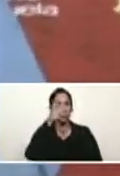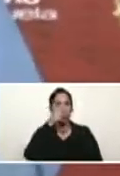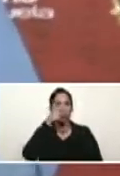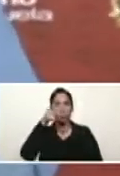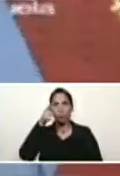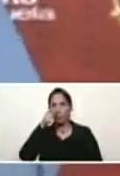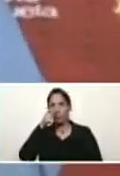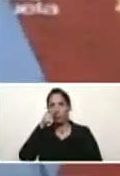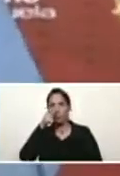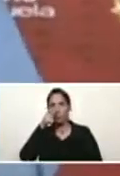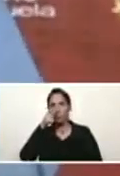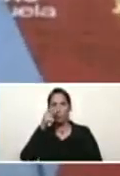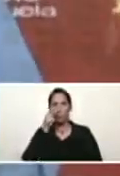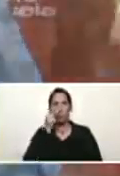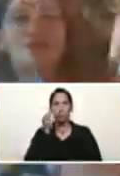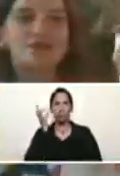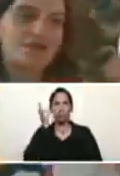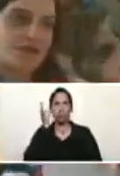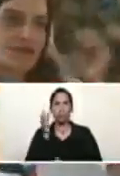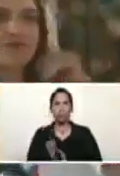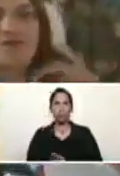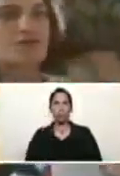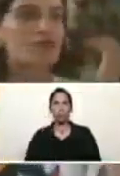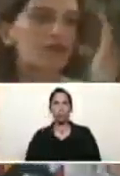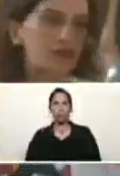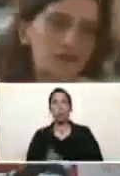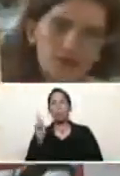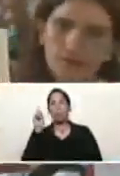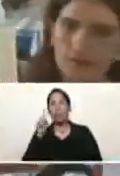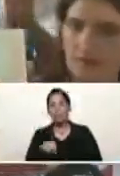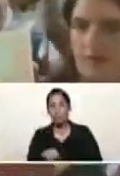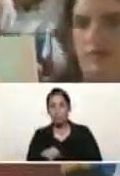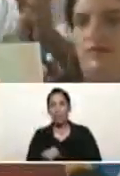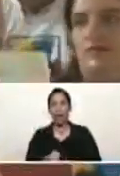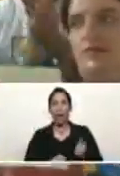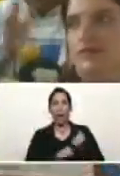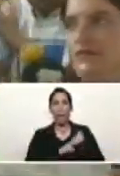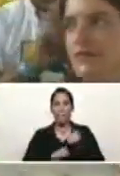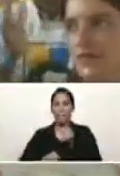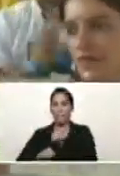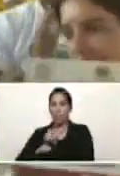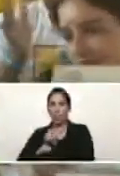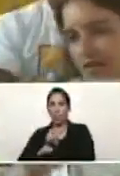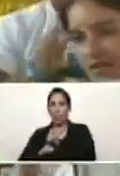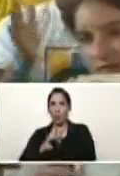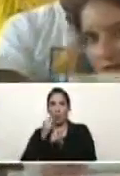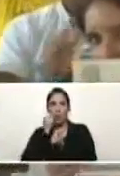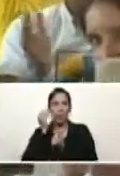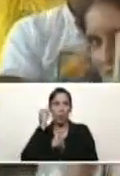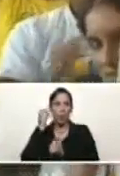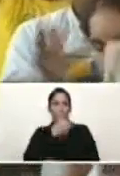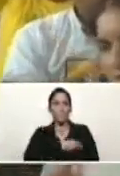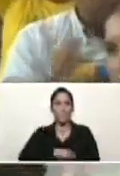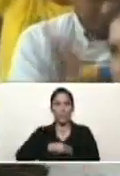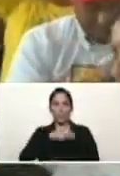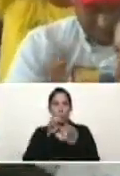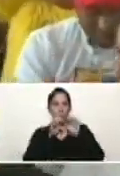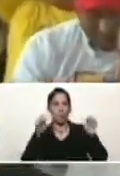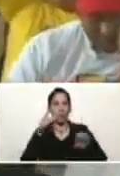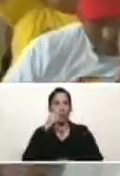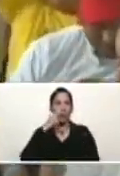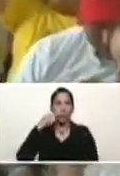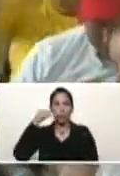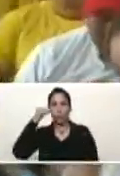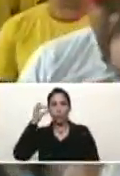supervisores, supervisoras, así como colaboradores y colaboradoras de la misión educativa